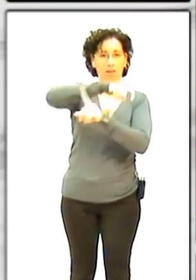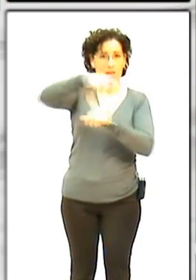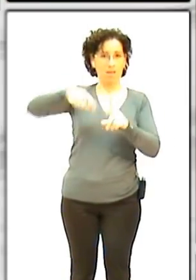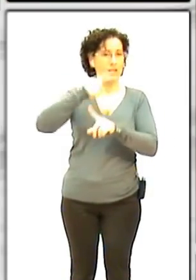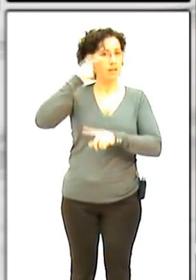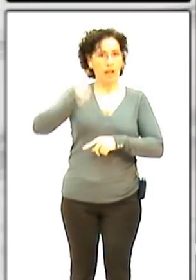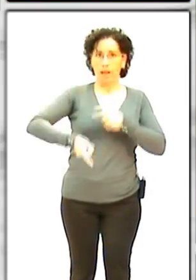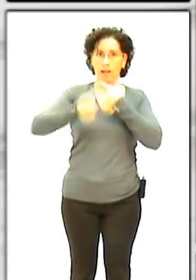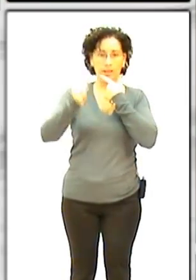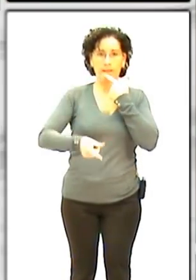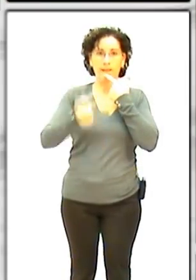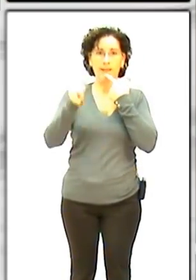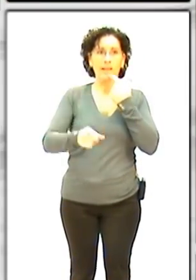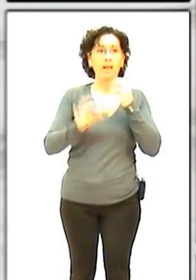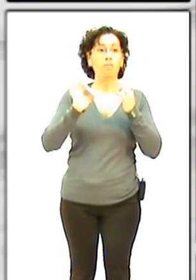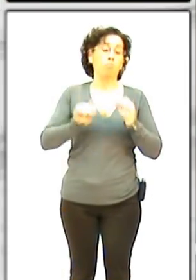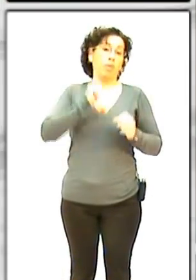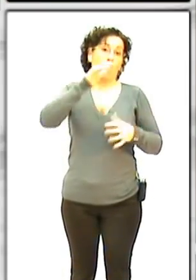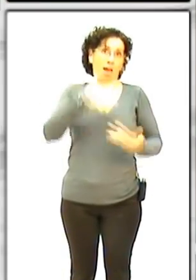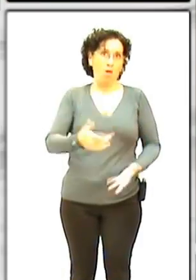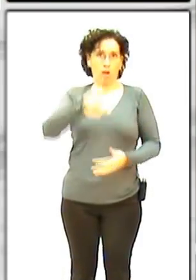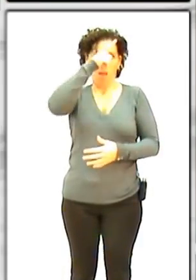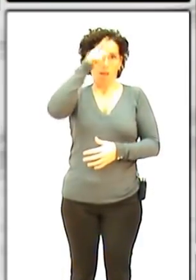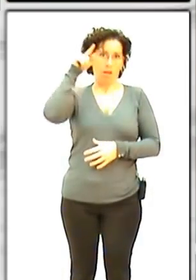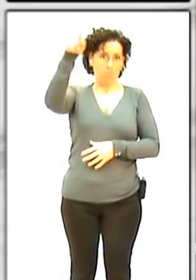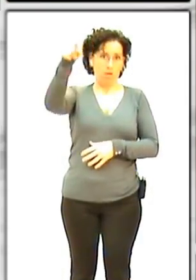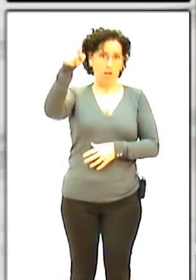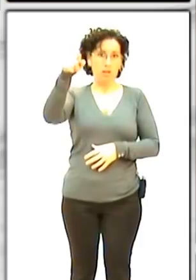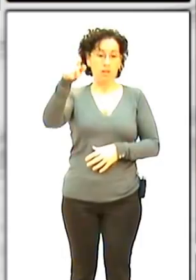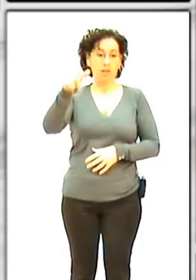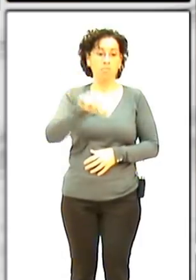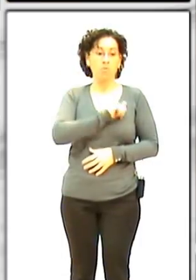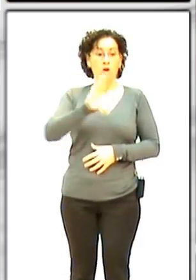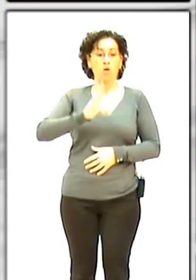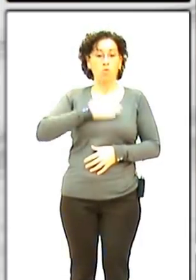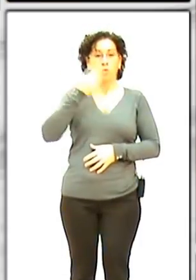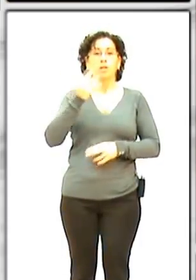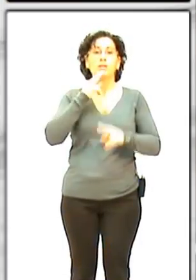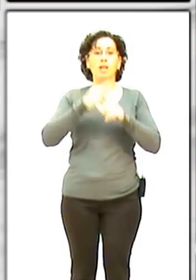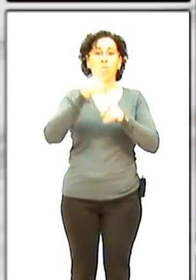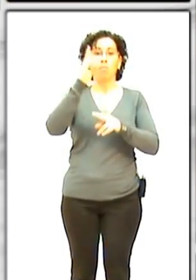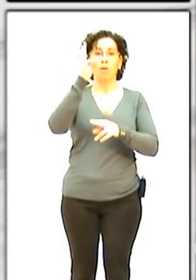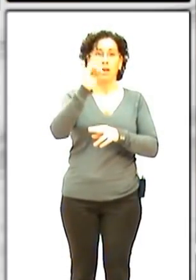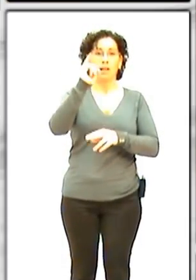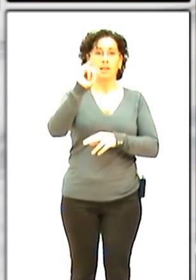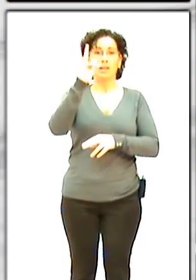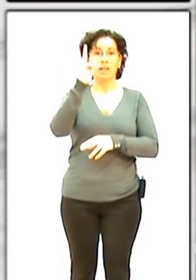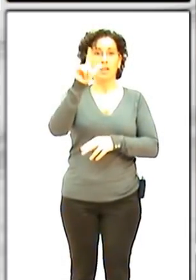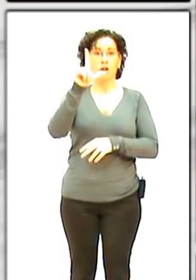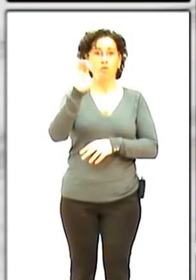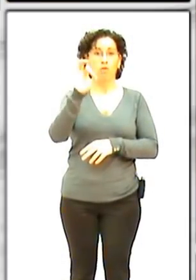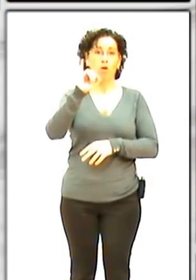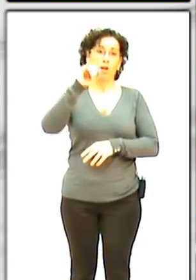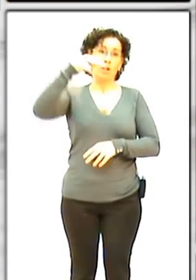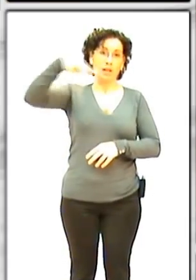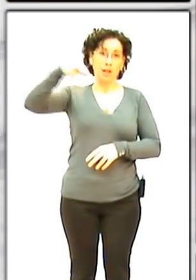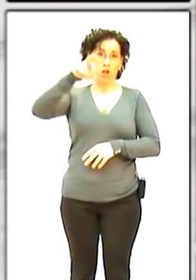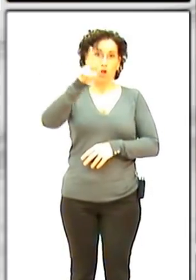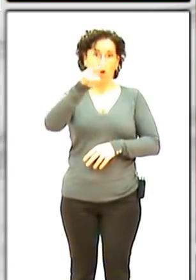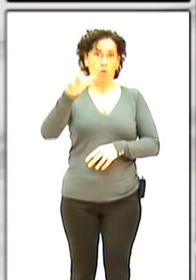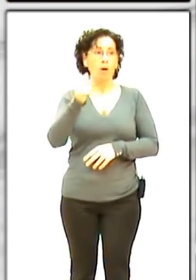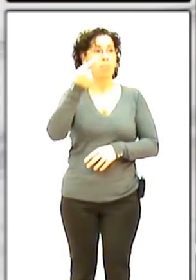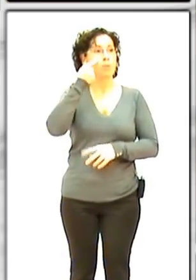caso en Alemania, digo anualmente porque la nuestra, que se llama Tiflo Innova, si la habéis conocido, pues se celebra cada